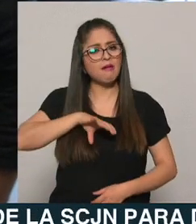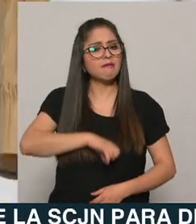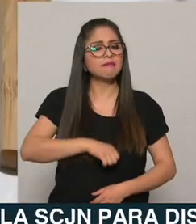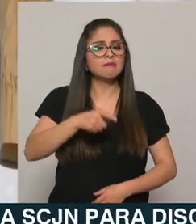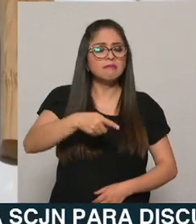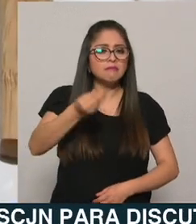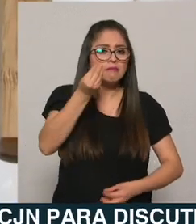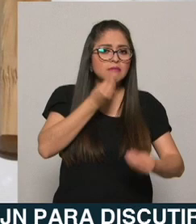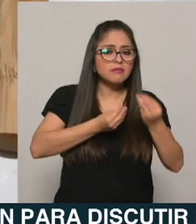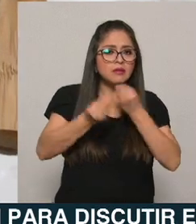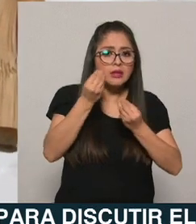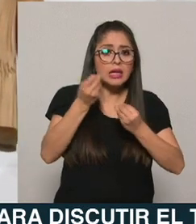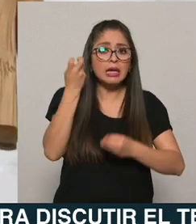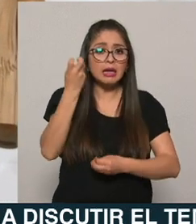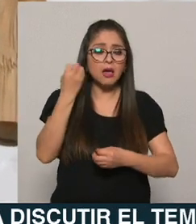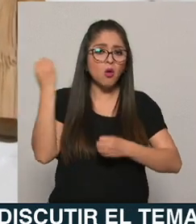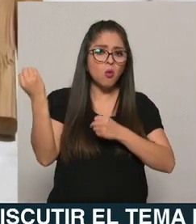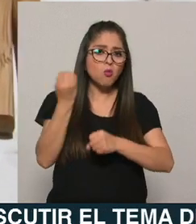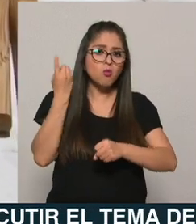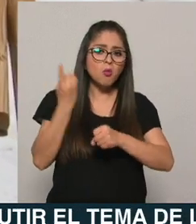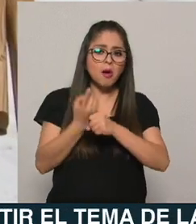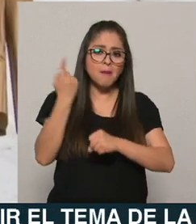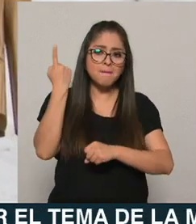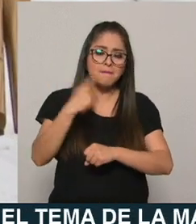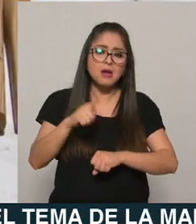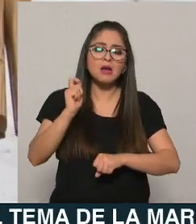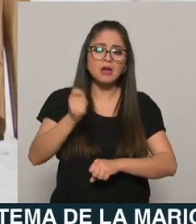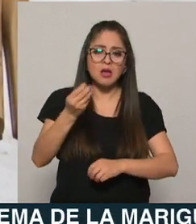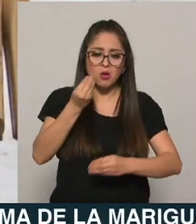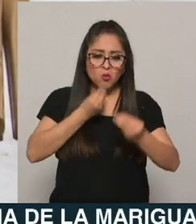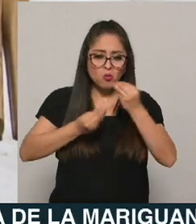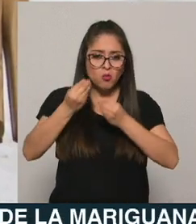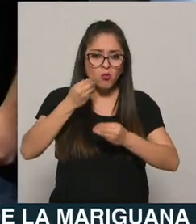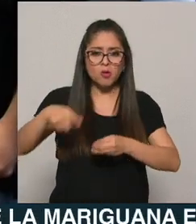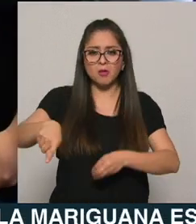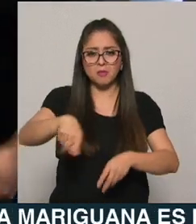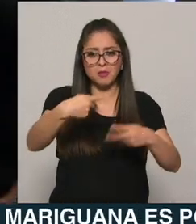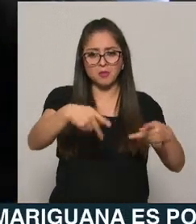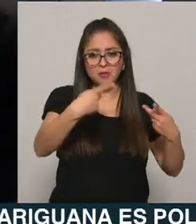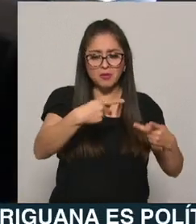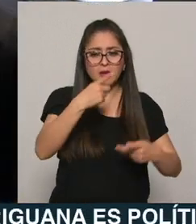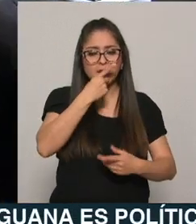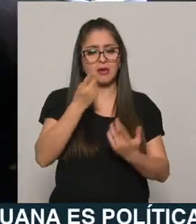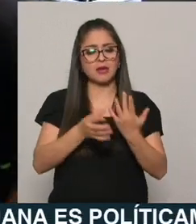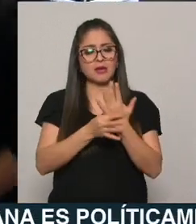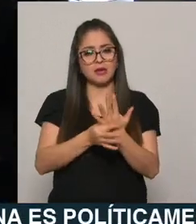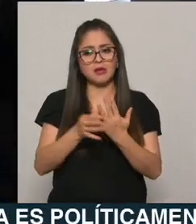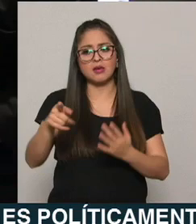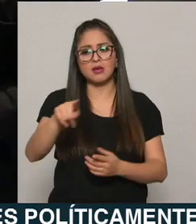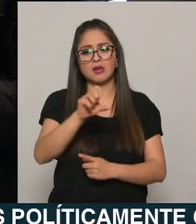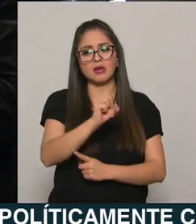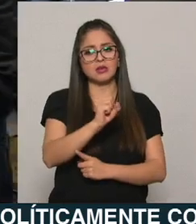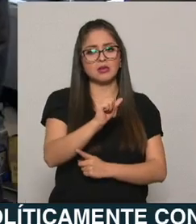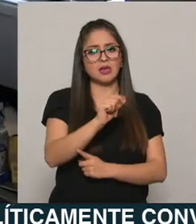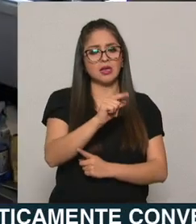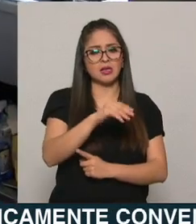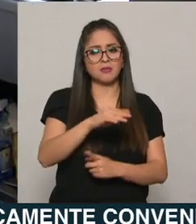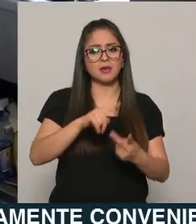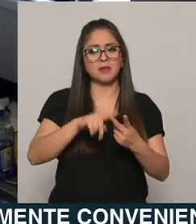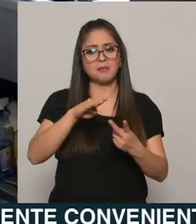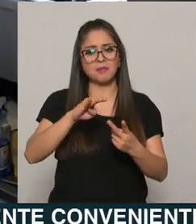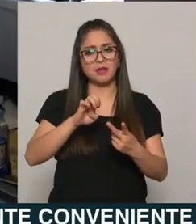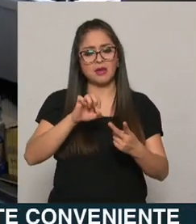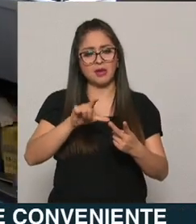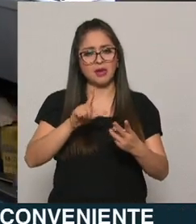buena oportunidad para desarrollarse en el mercado gastronómico azteca, tal como lo han hecho Salim, Miguel